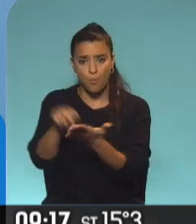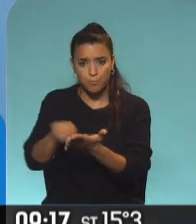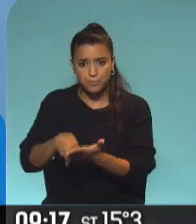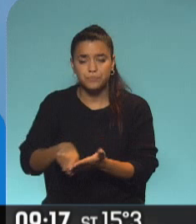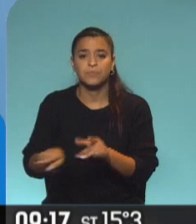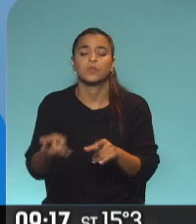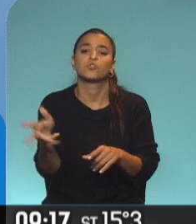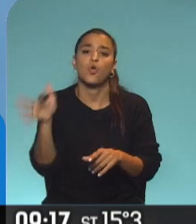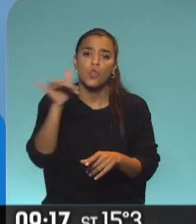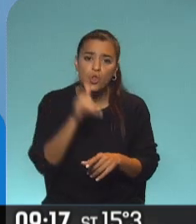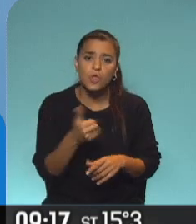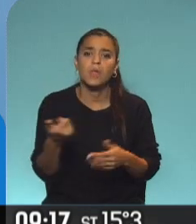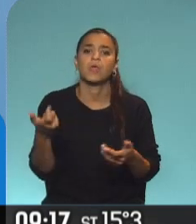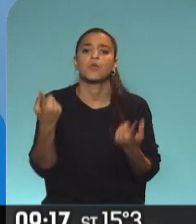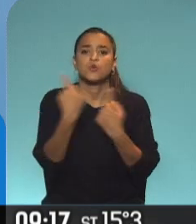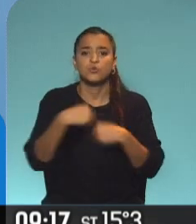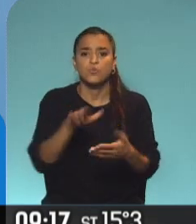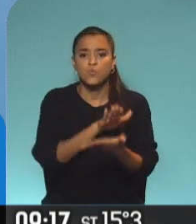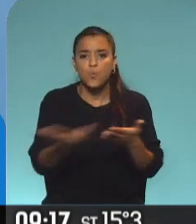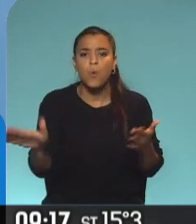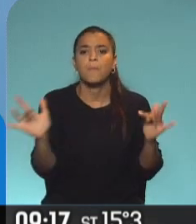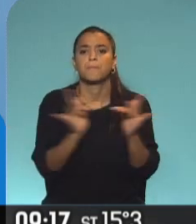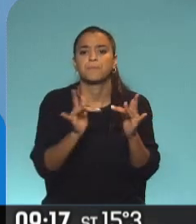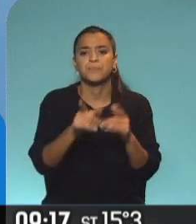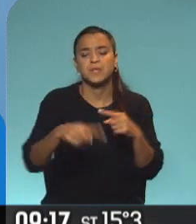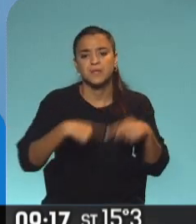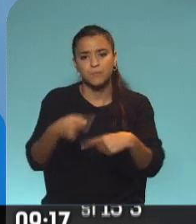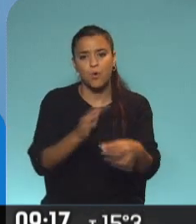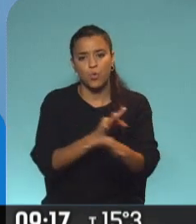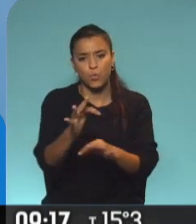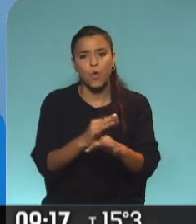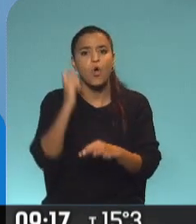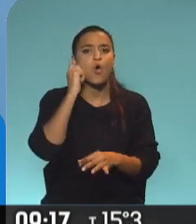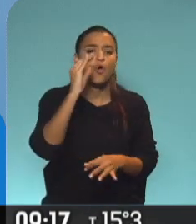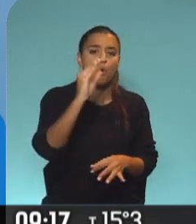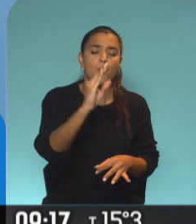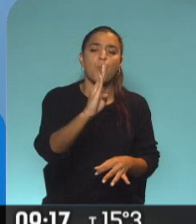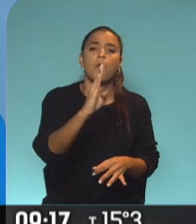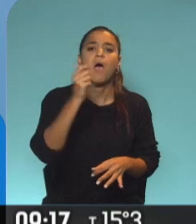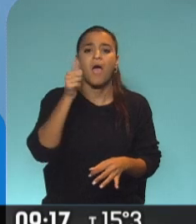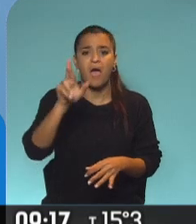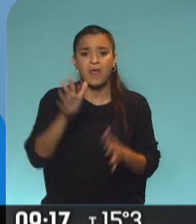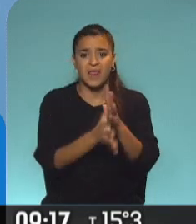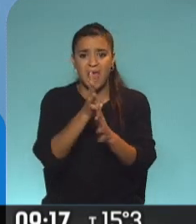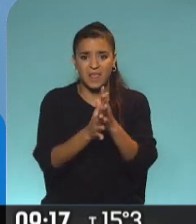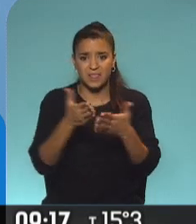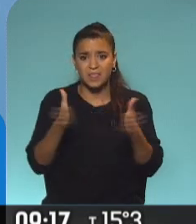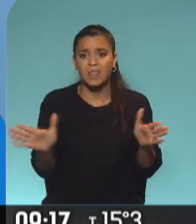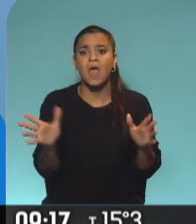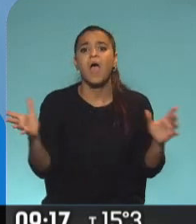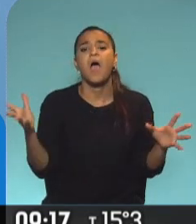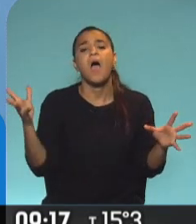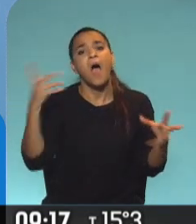nutre cada día de contenidos nuevos la plataforma Seguimos Educando Gobar, que es de navegabilidad gratuita gracias a un acuerdo suscrito